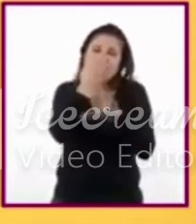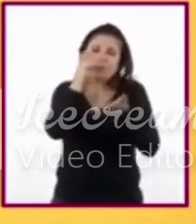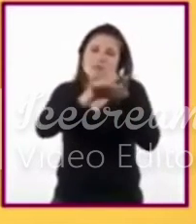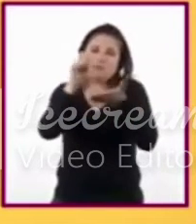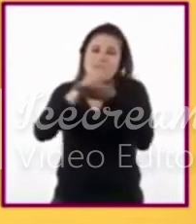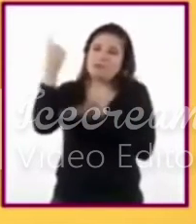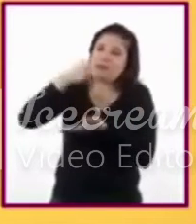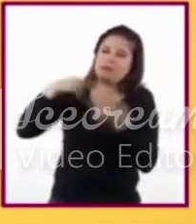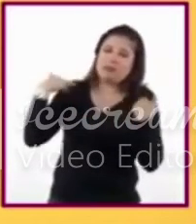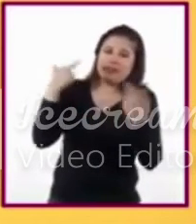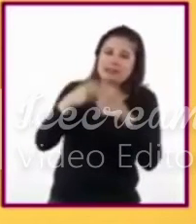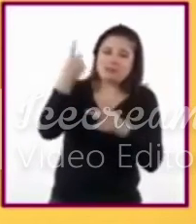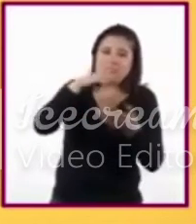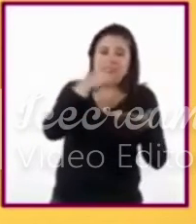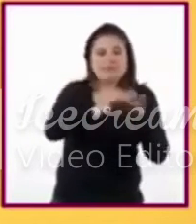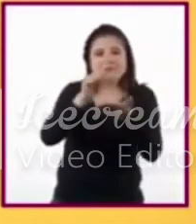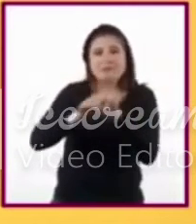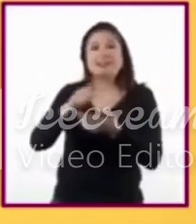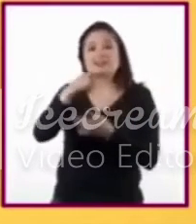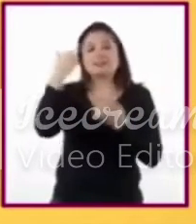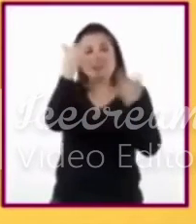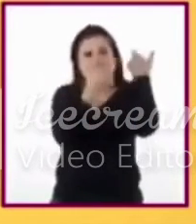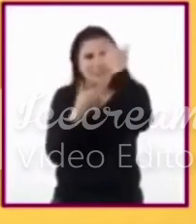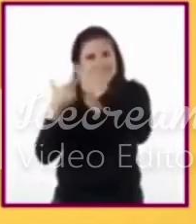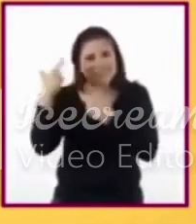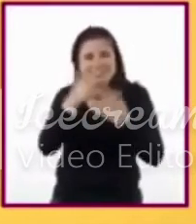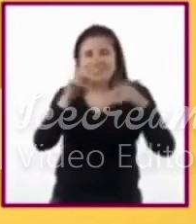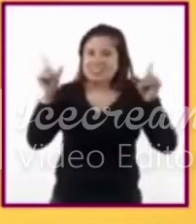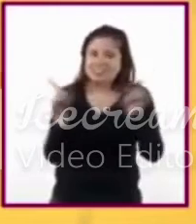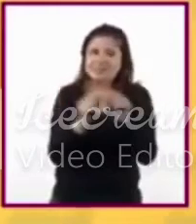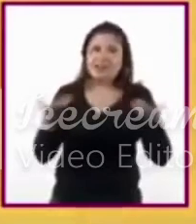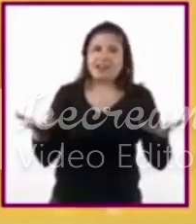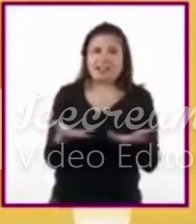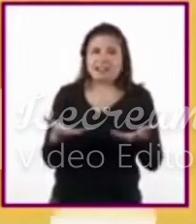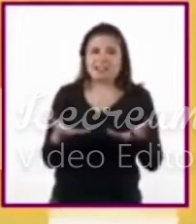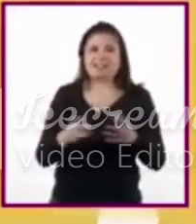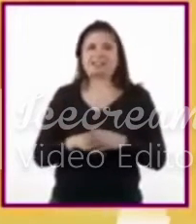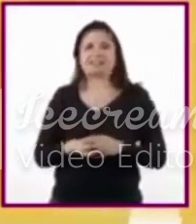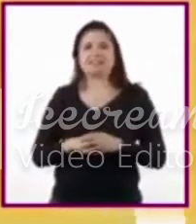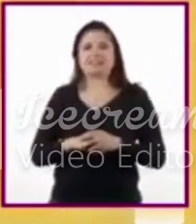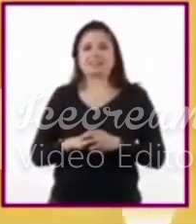que les conviene recordar es revisar cualquier resumen que realicen.